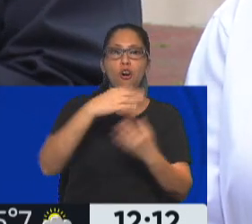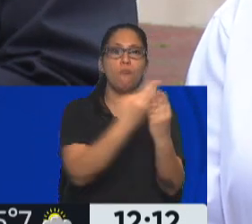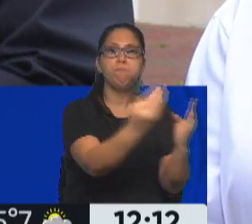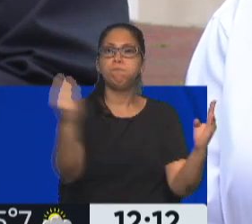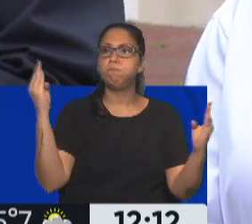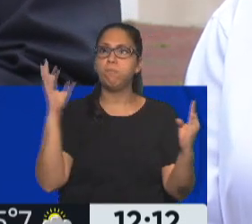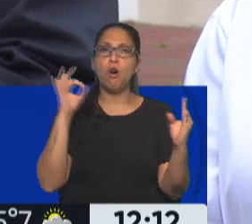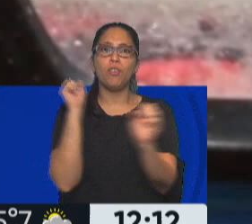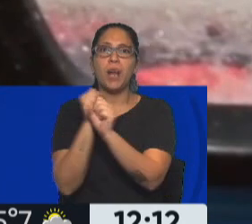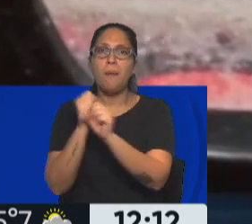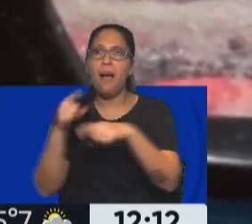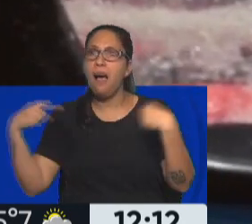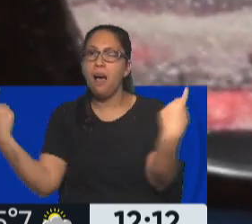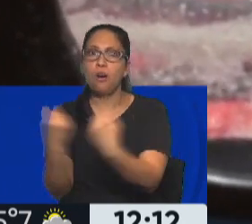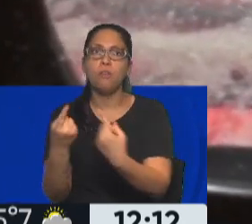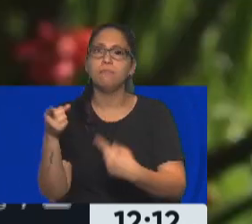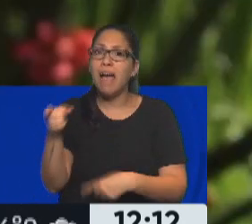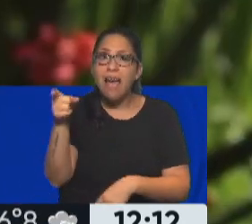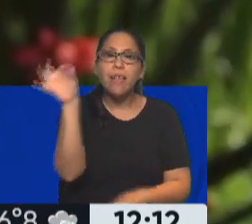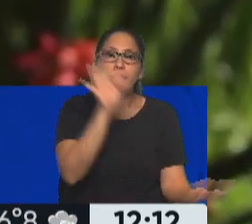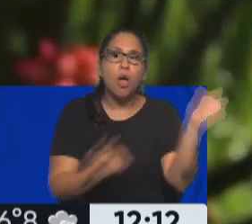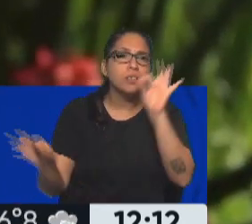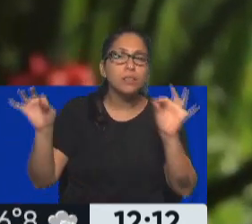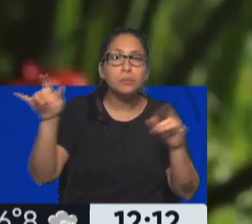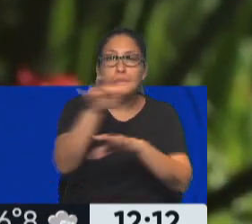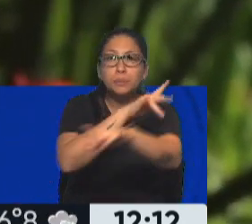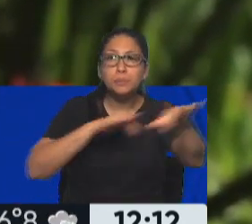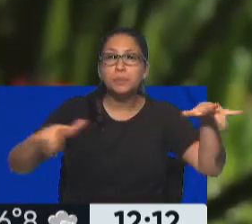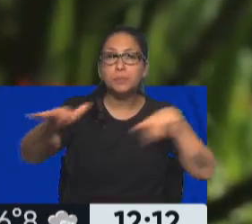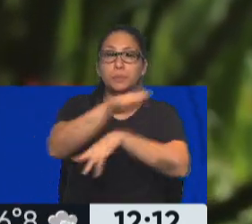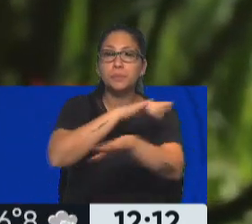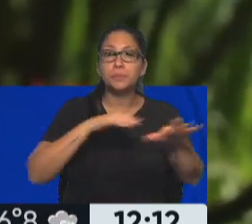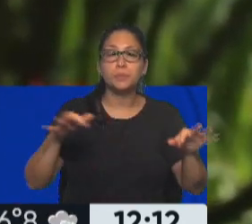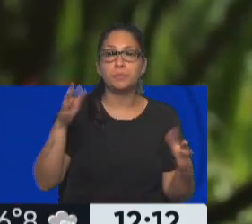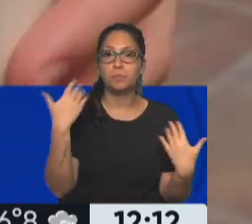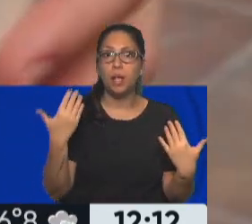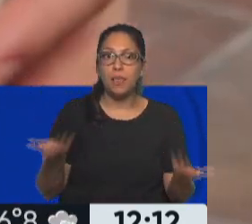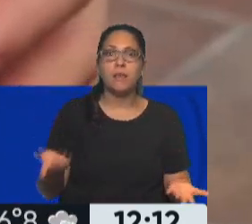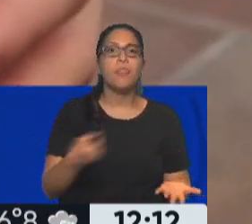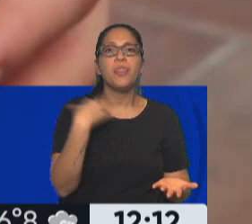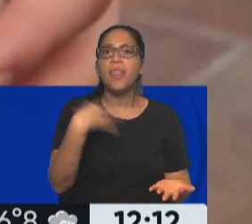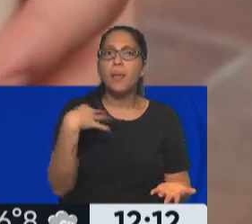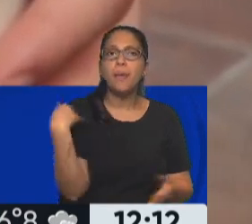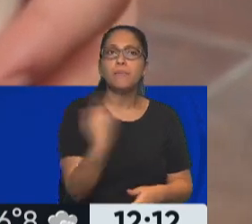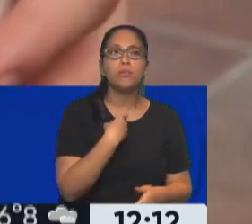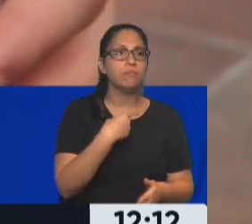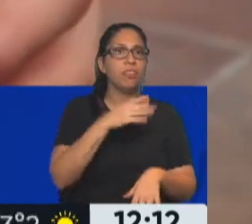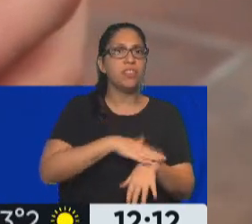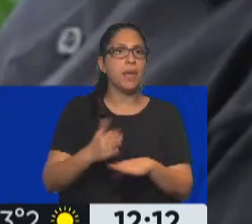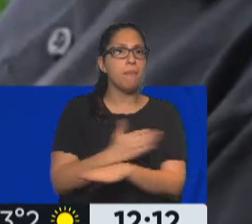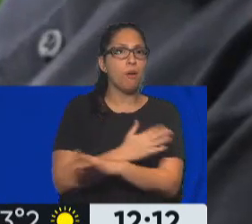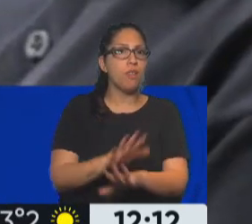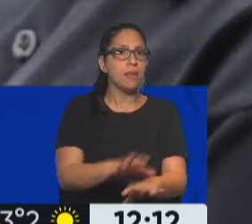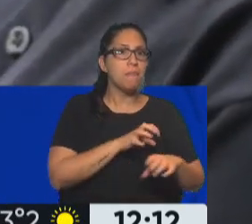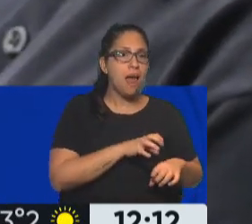donde trabajamos. El mosquito está ahí, en conceptos socioambientales. Limpiar, aprovechar este tiempo donde todavía